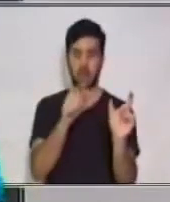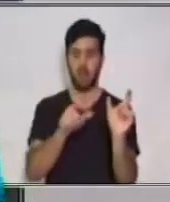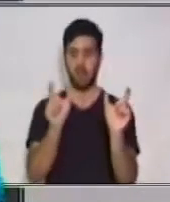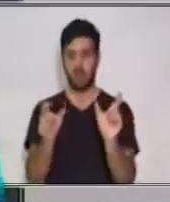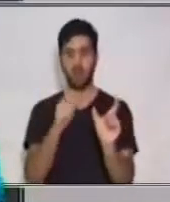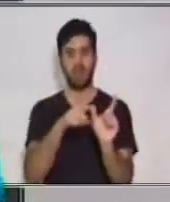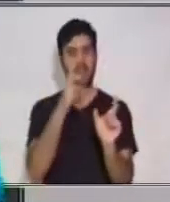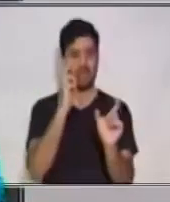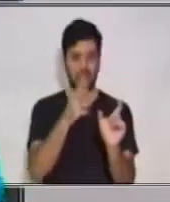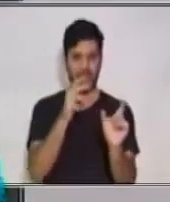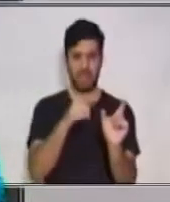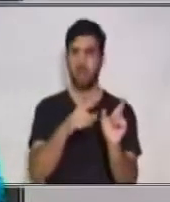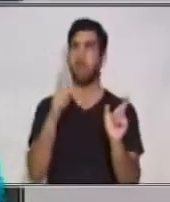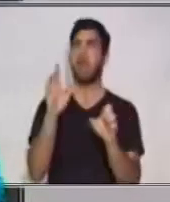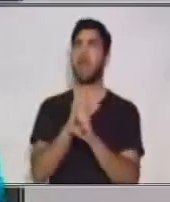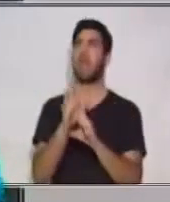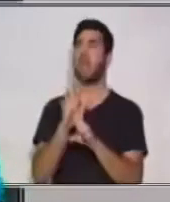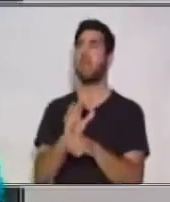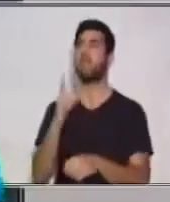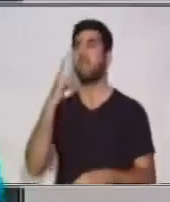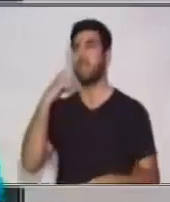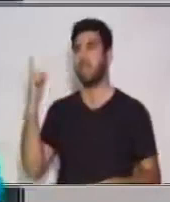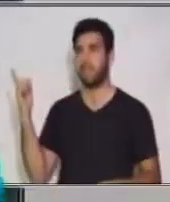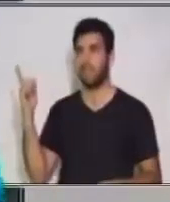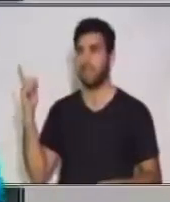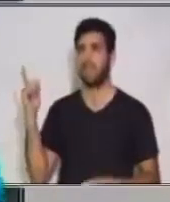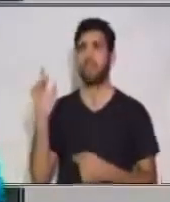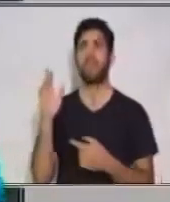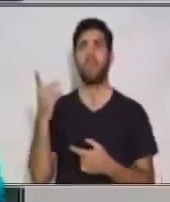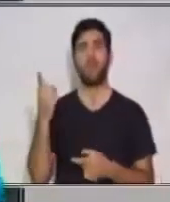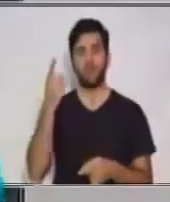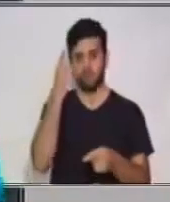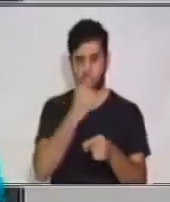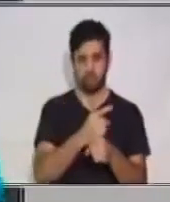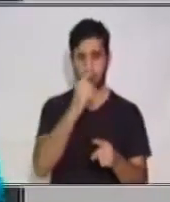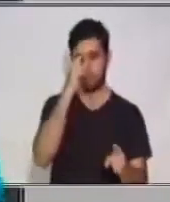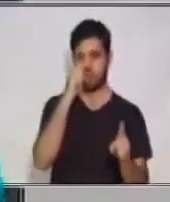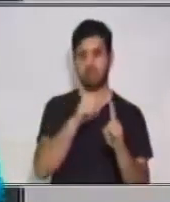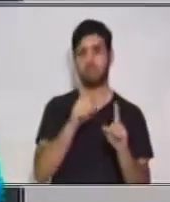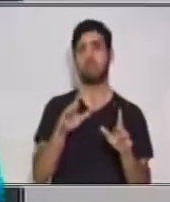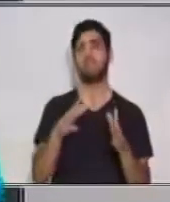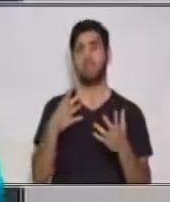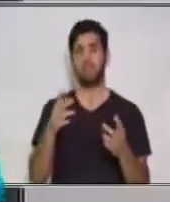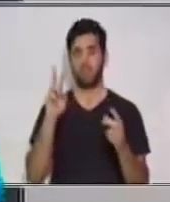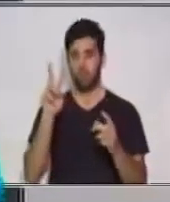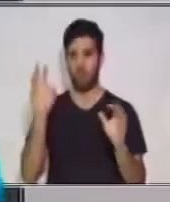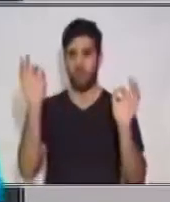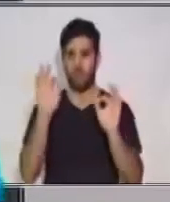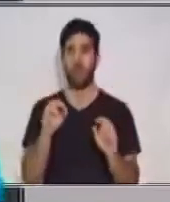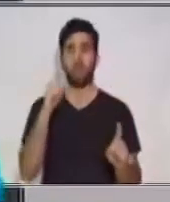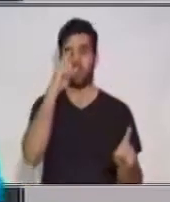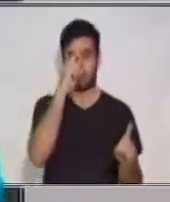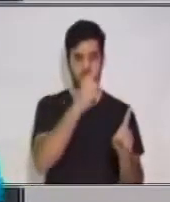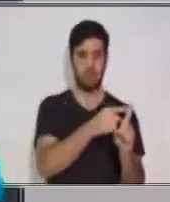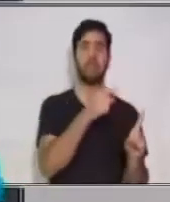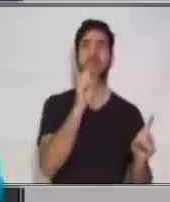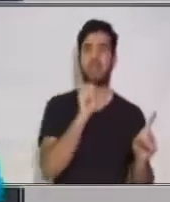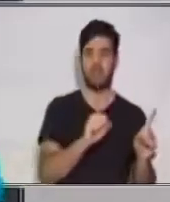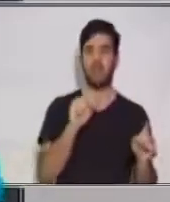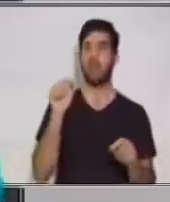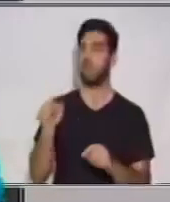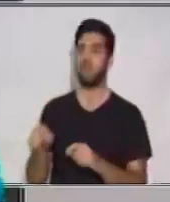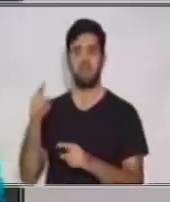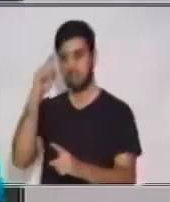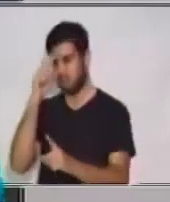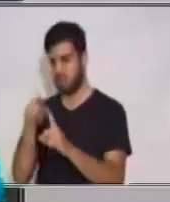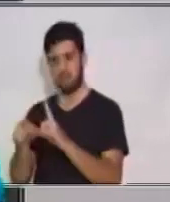sustantivo. En este caso, el artículo lo podemos clasificar semánticamente de dos formas: los artículos determinantes